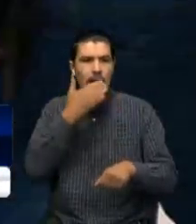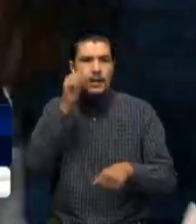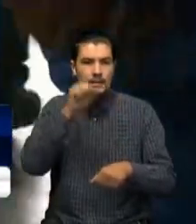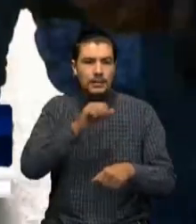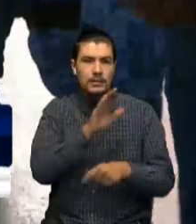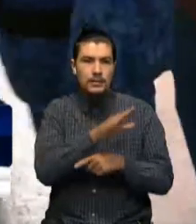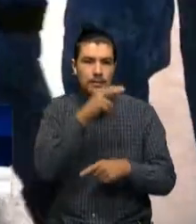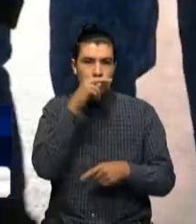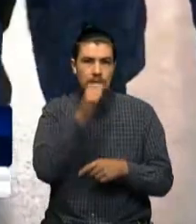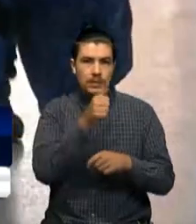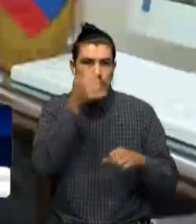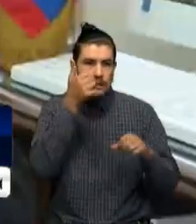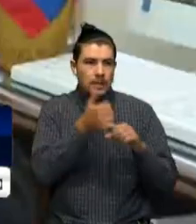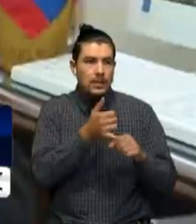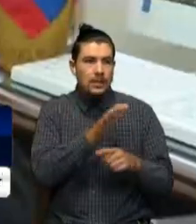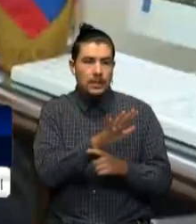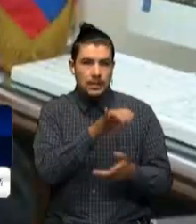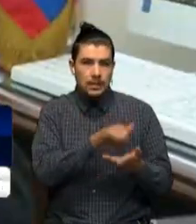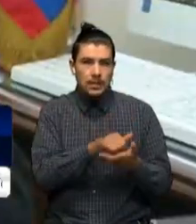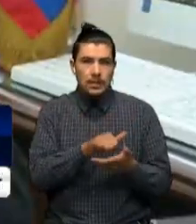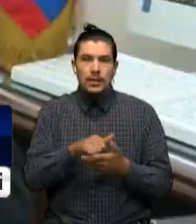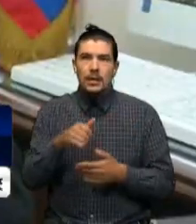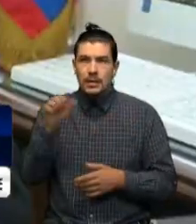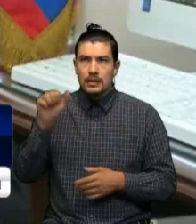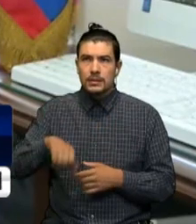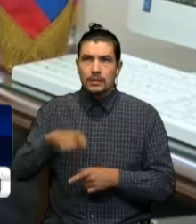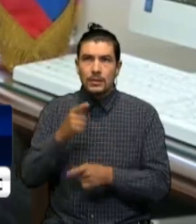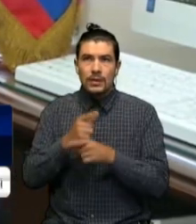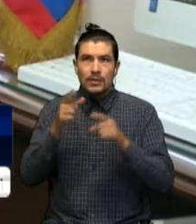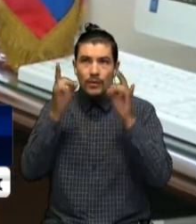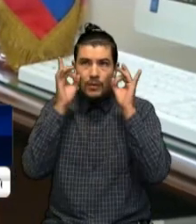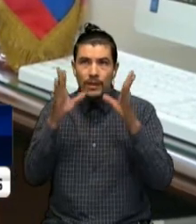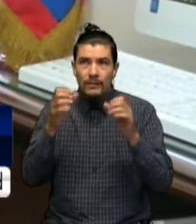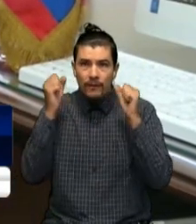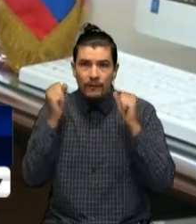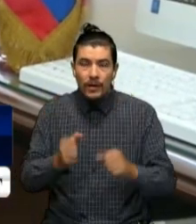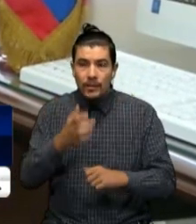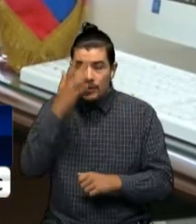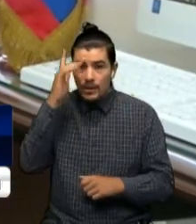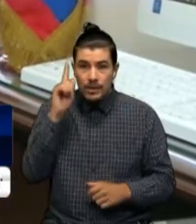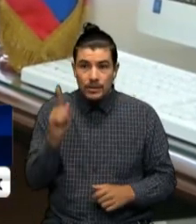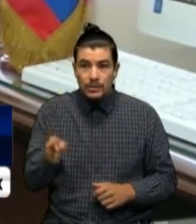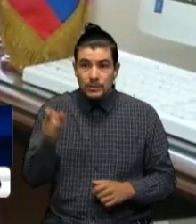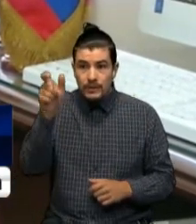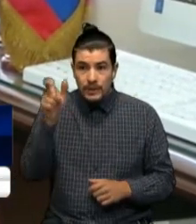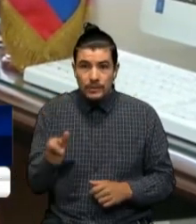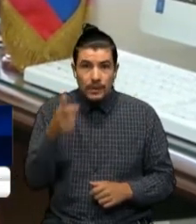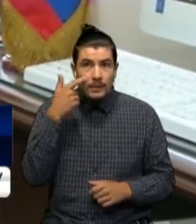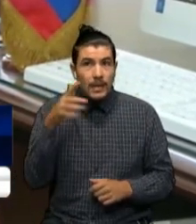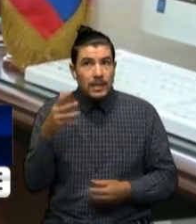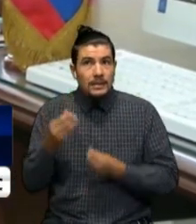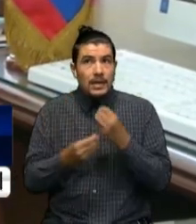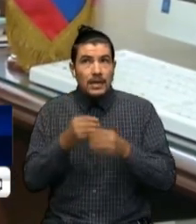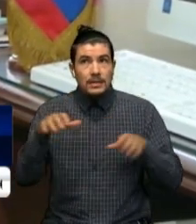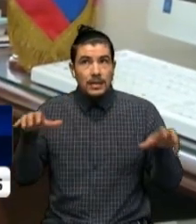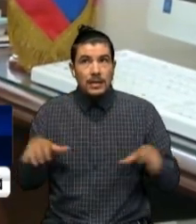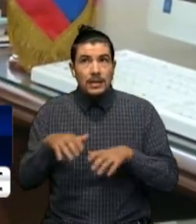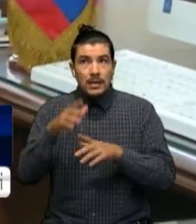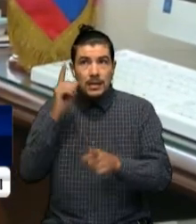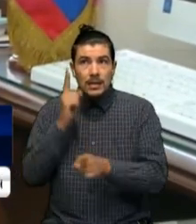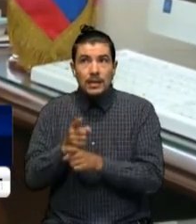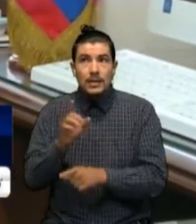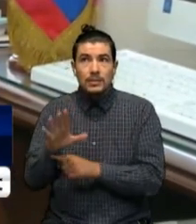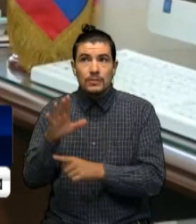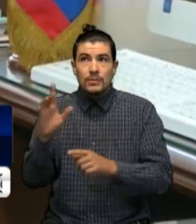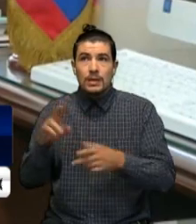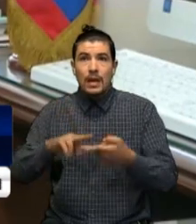violada se presenta una circunstancia de agravación punitiva toda vez que la persona que al parecer cometió la conducta punible tenía una relación